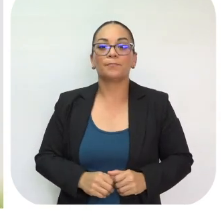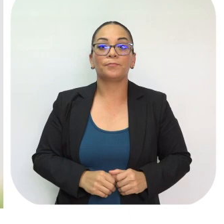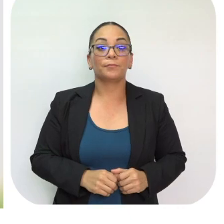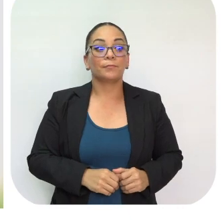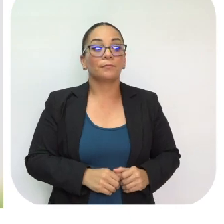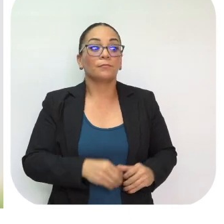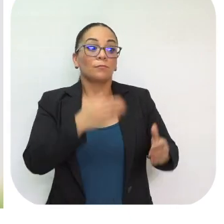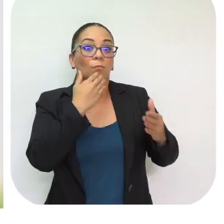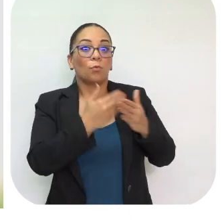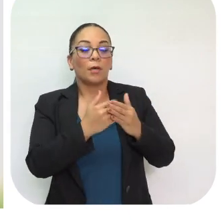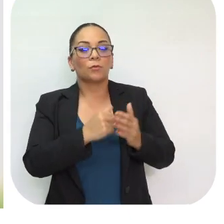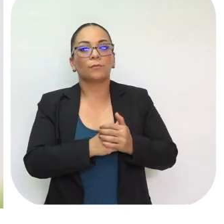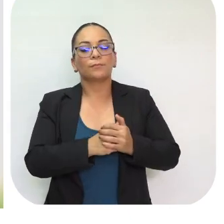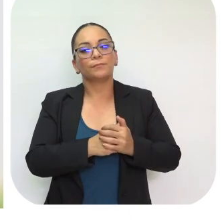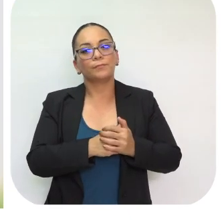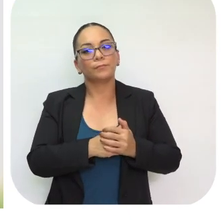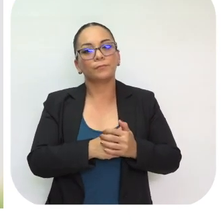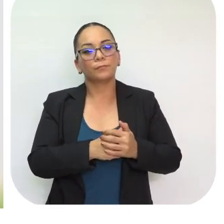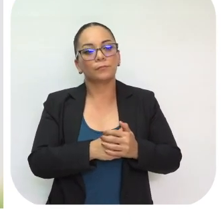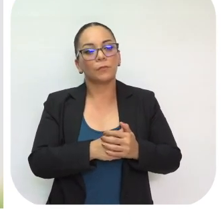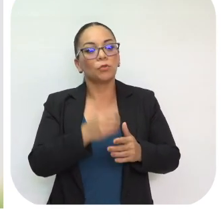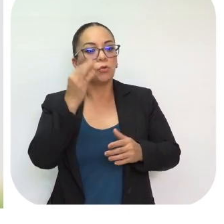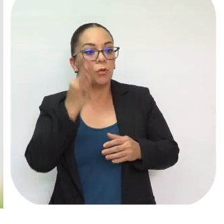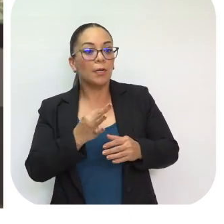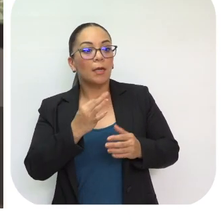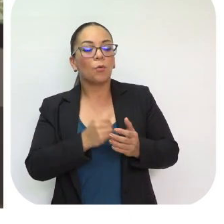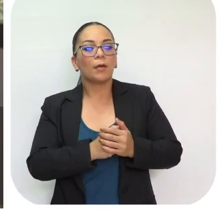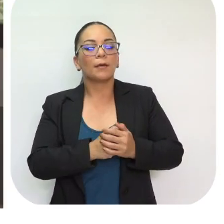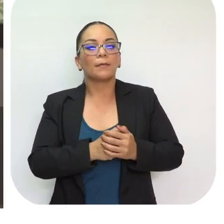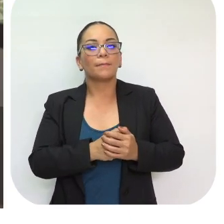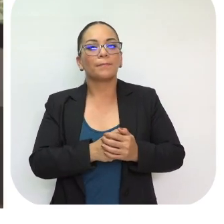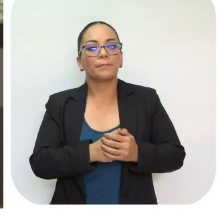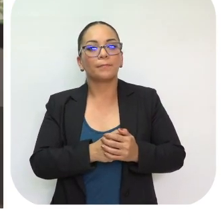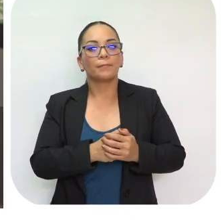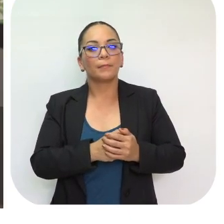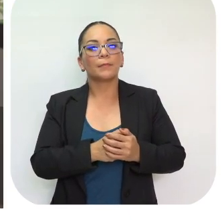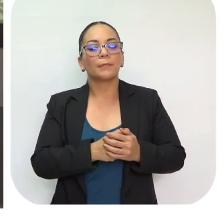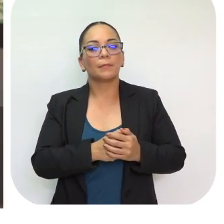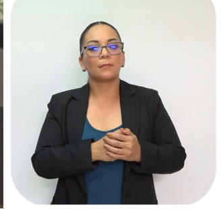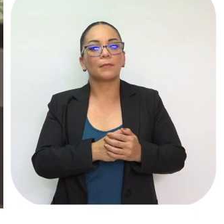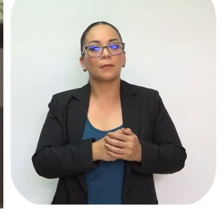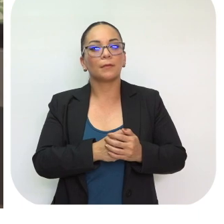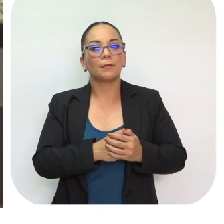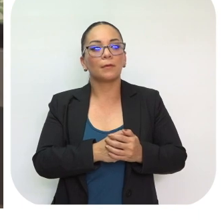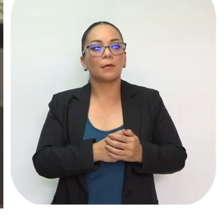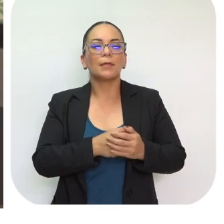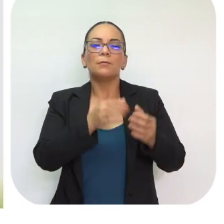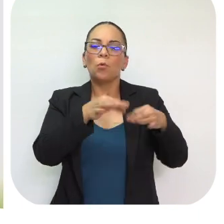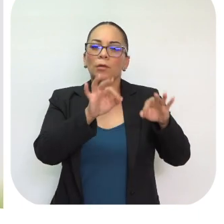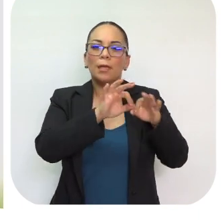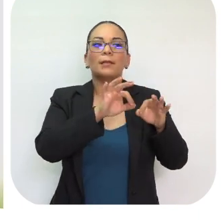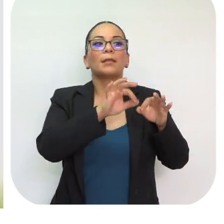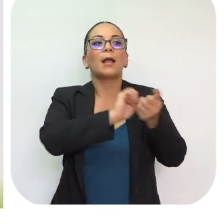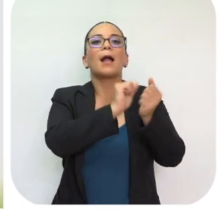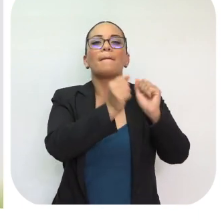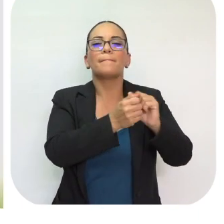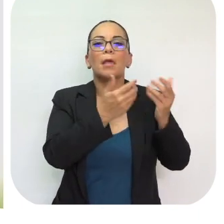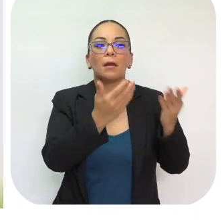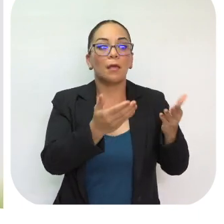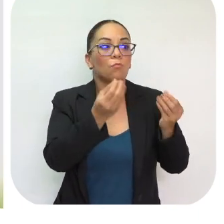creo que lo que tienen que cambiar en esta... Tanto que se mueren los jóvenes. Ah, la violencia.